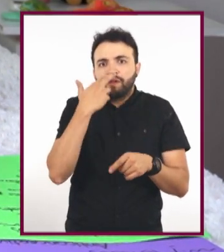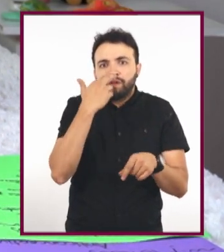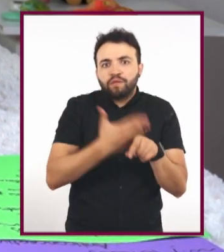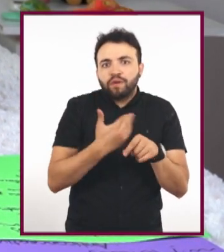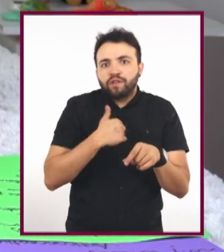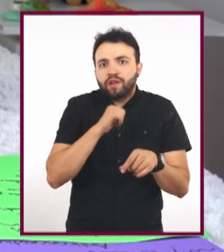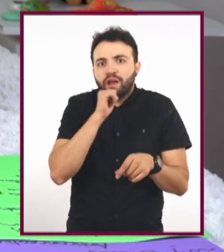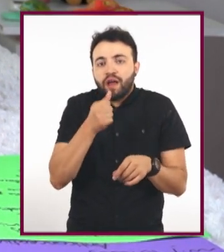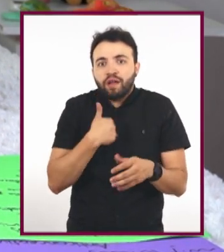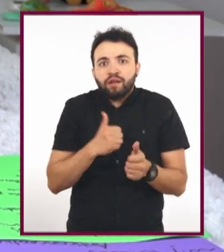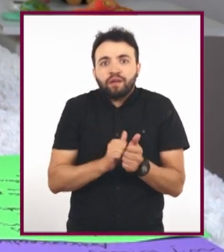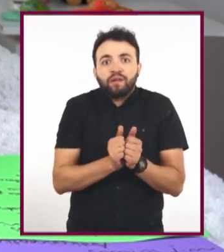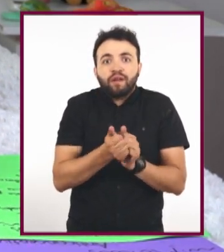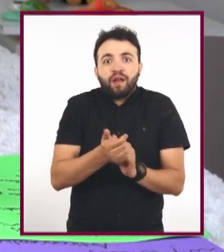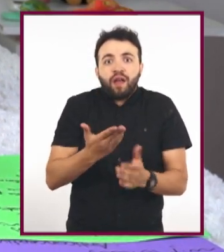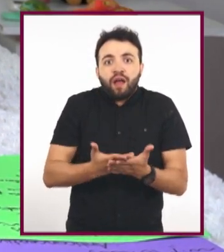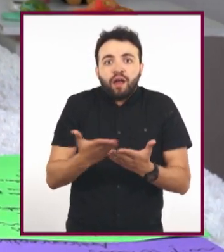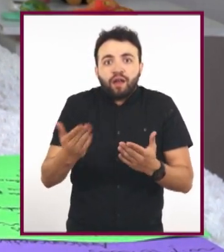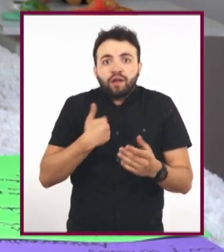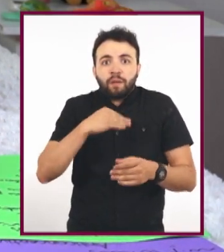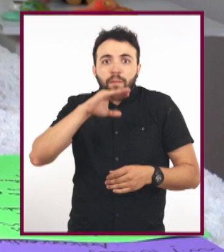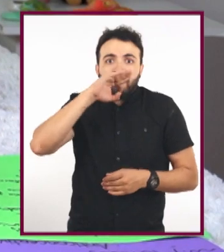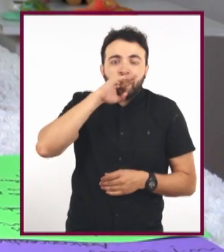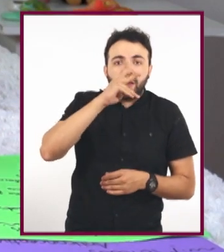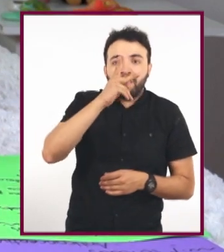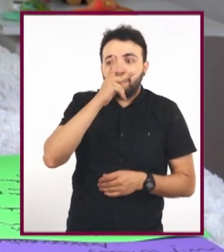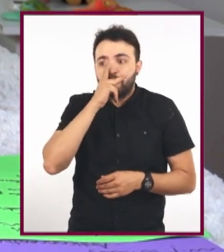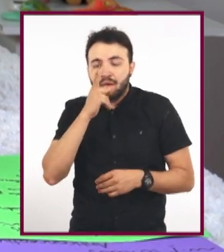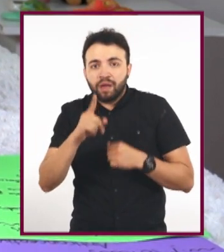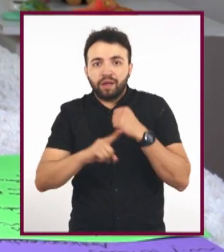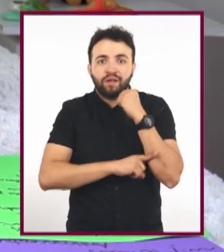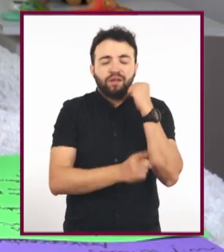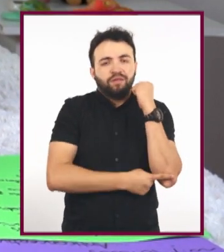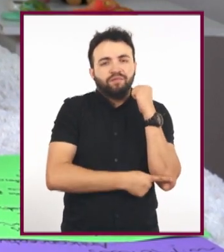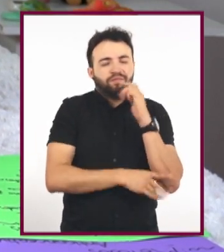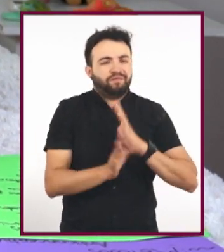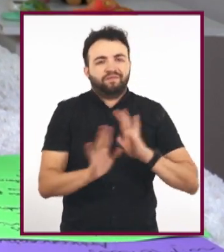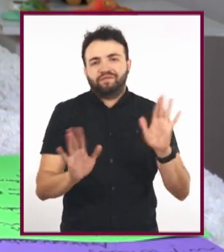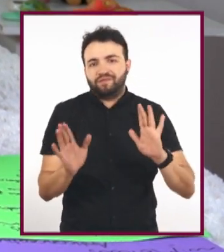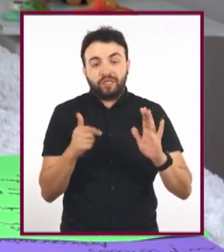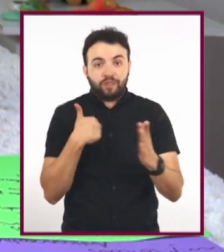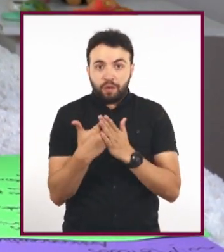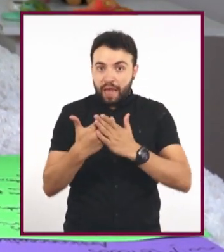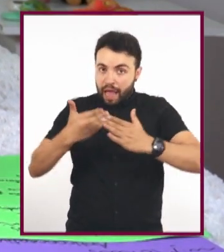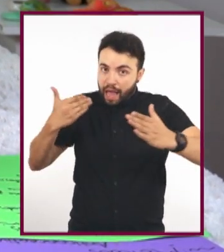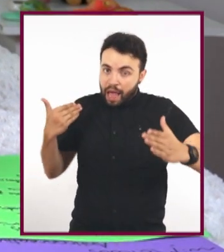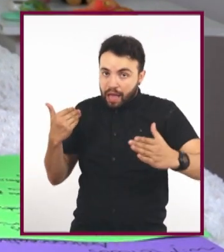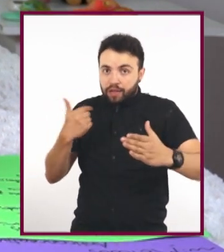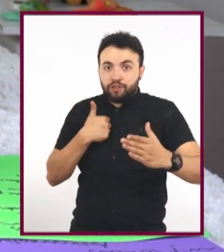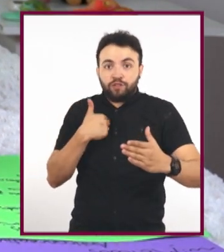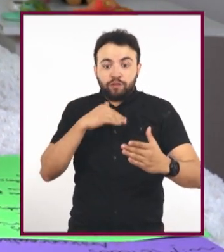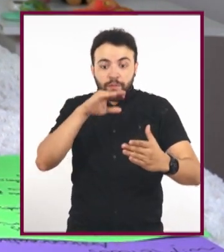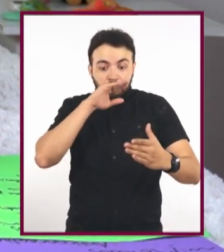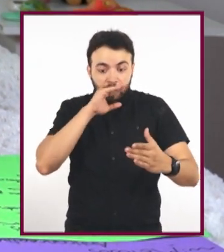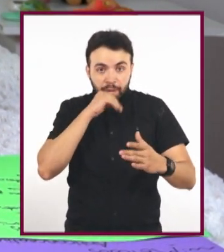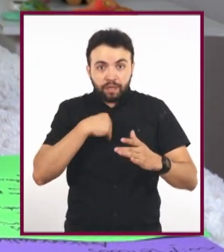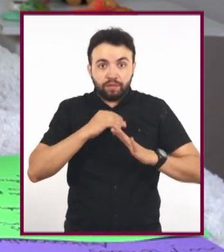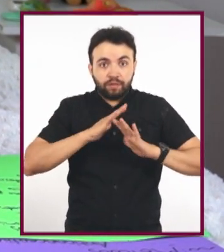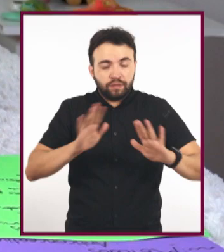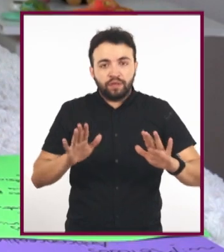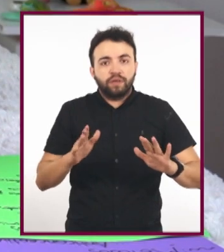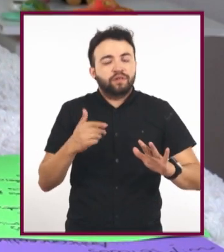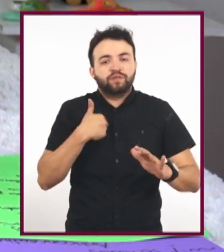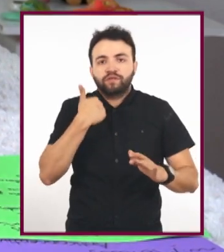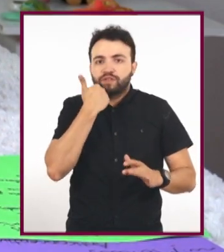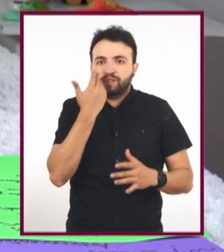un momento tan especial, por un descuido o por no pensar bien las cosas, y que la verdad todas y todos podemos evitar de una